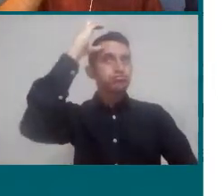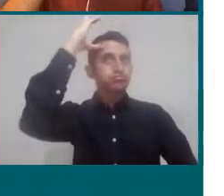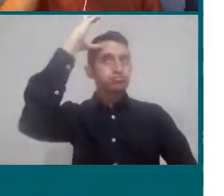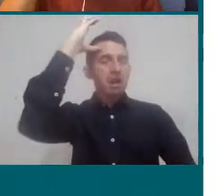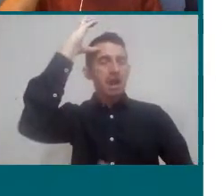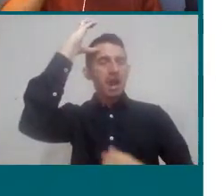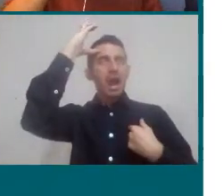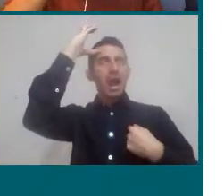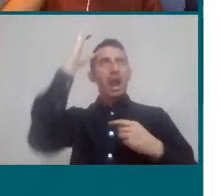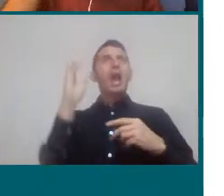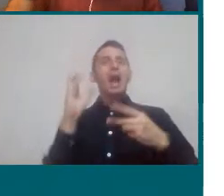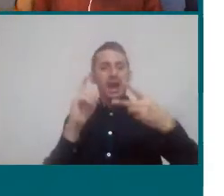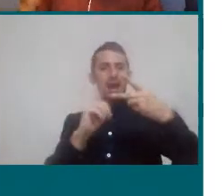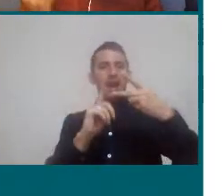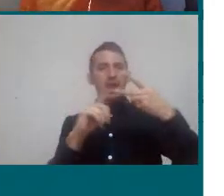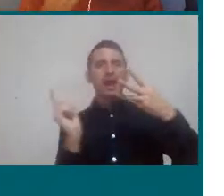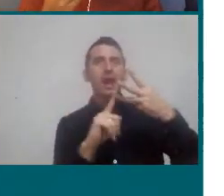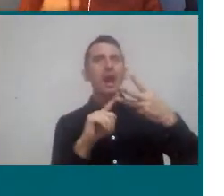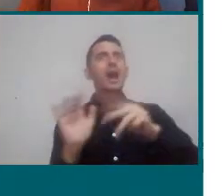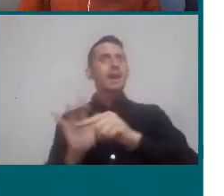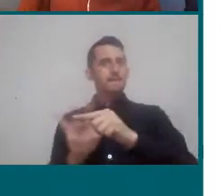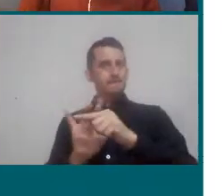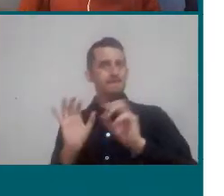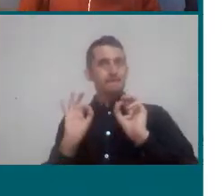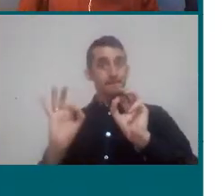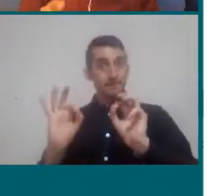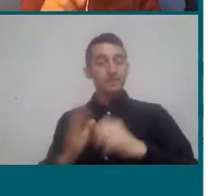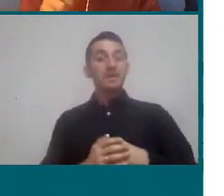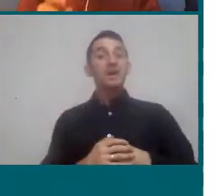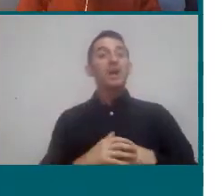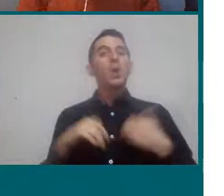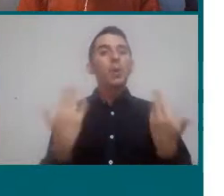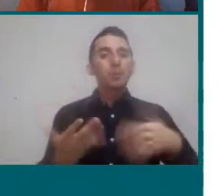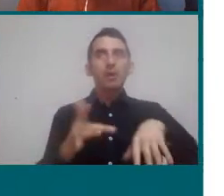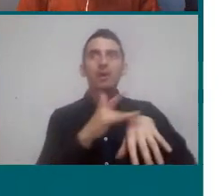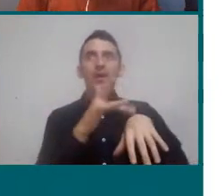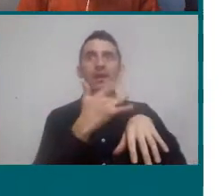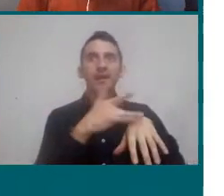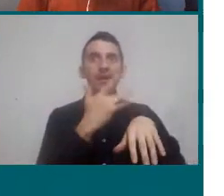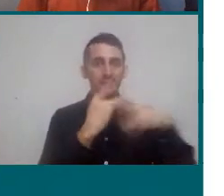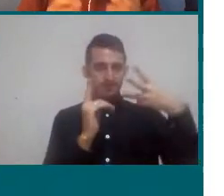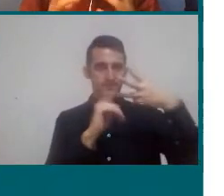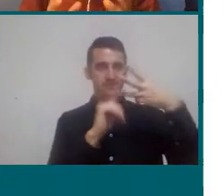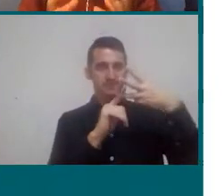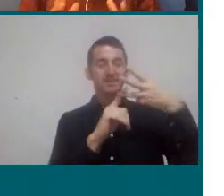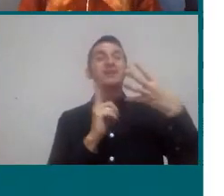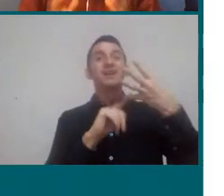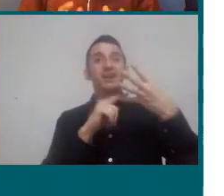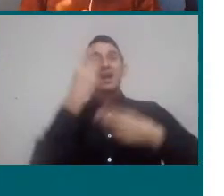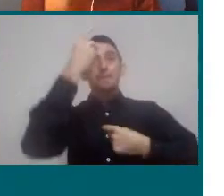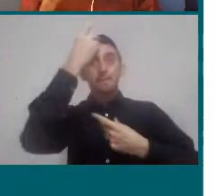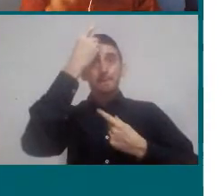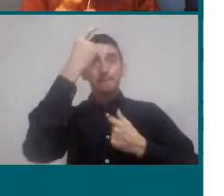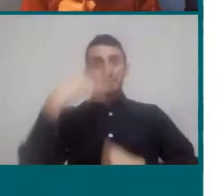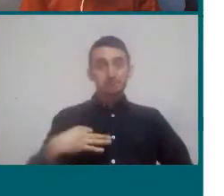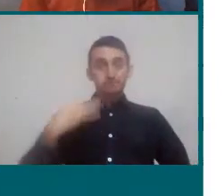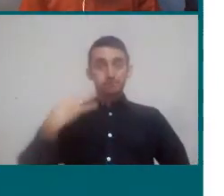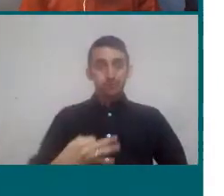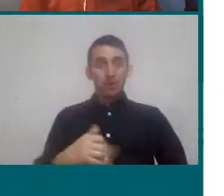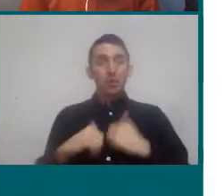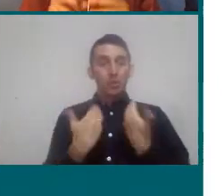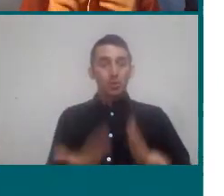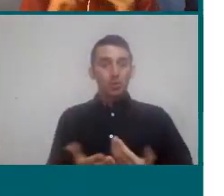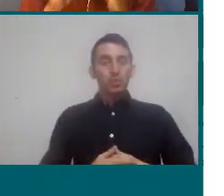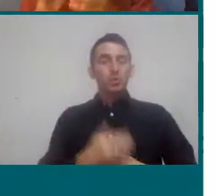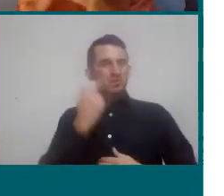bien. El ser competente también es expresar la motivación, también es tener valores éticos. Es importante que estos productos, como he mencionado